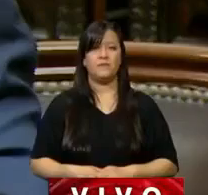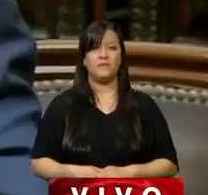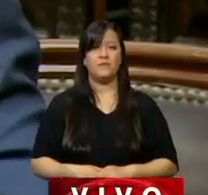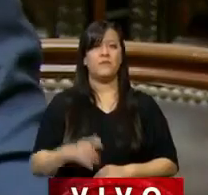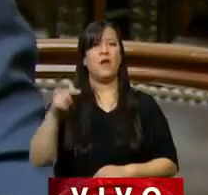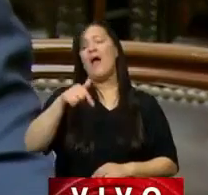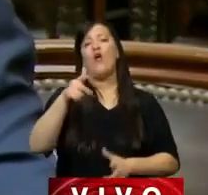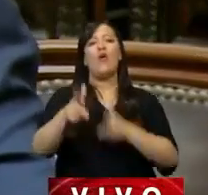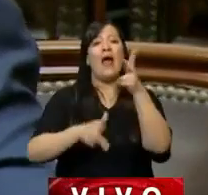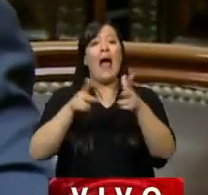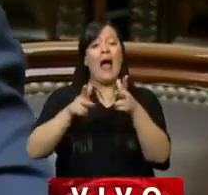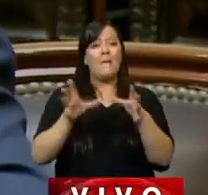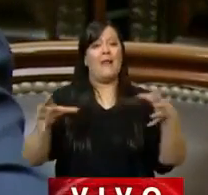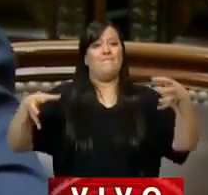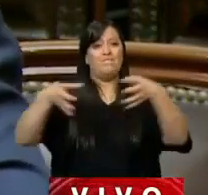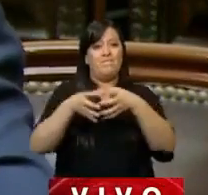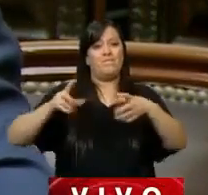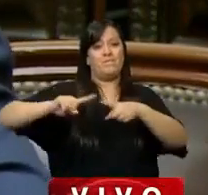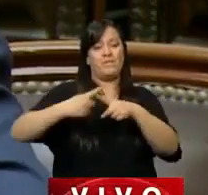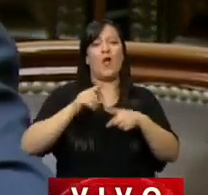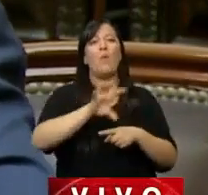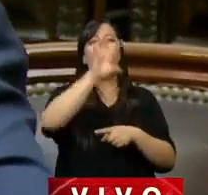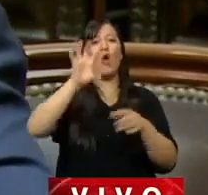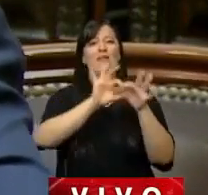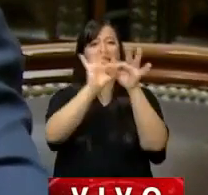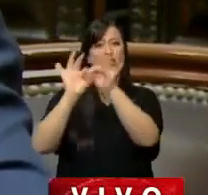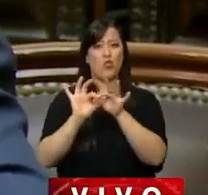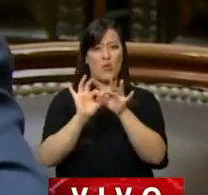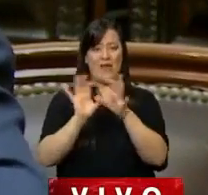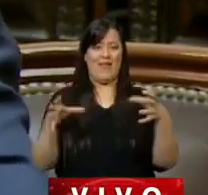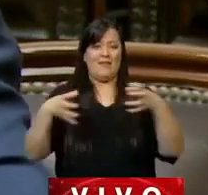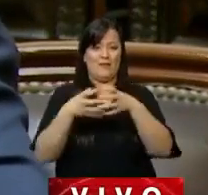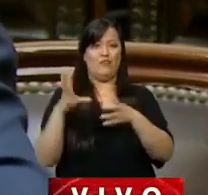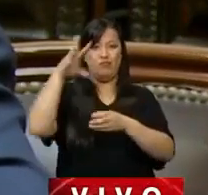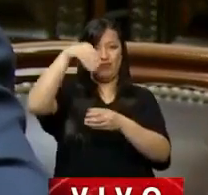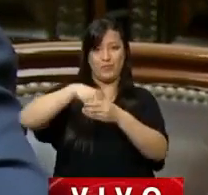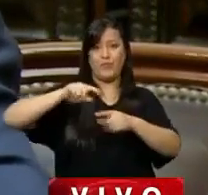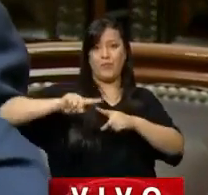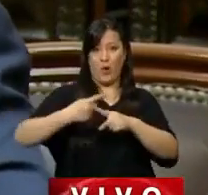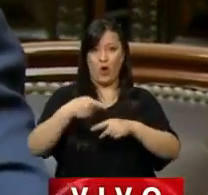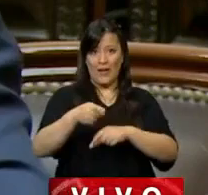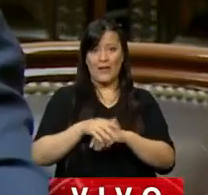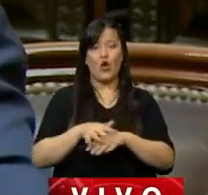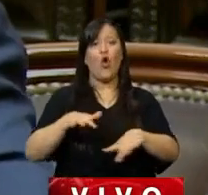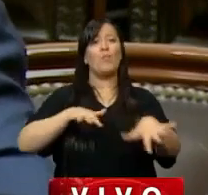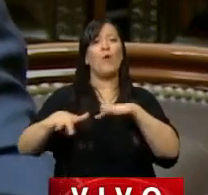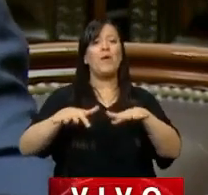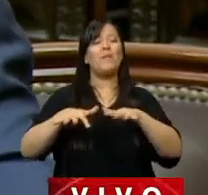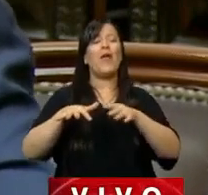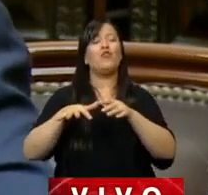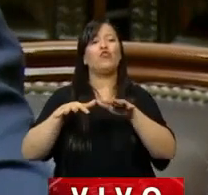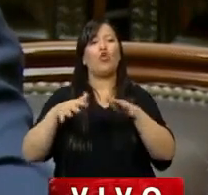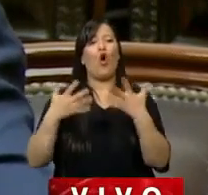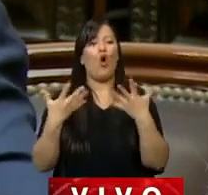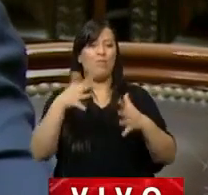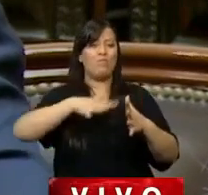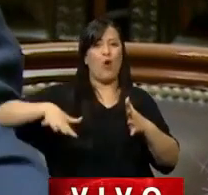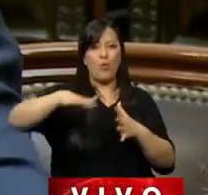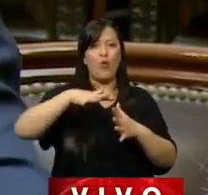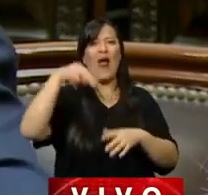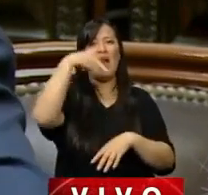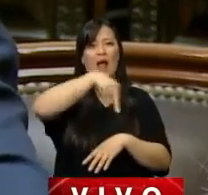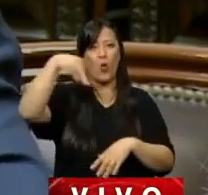Hablando ahora sí en representación del interbloque Provincias Unidas, que constituimos el Movimiento Popular Neuquino, el